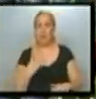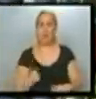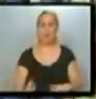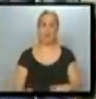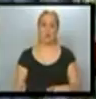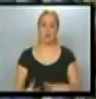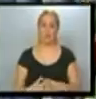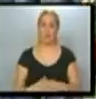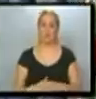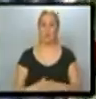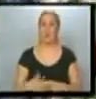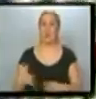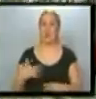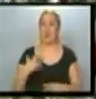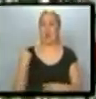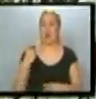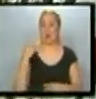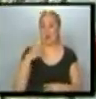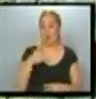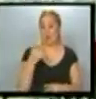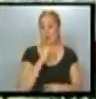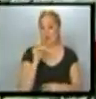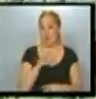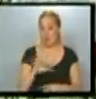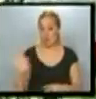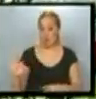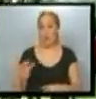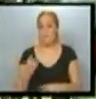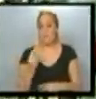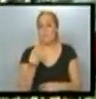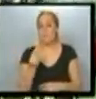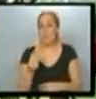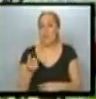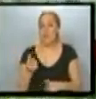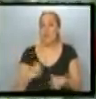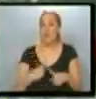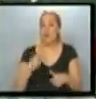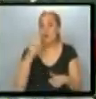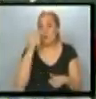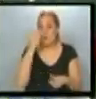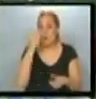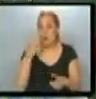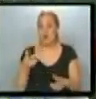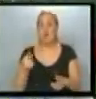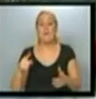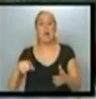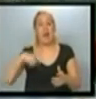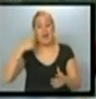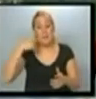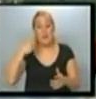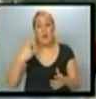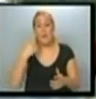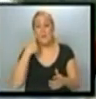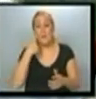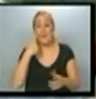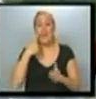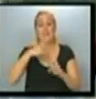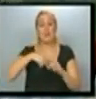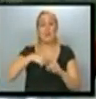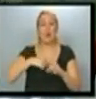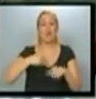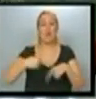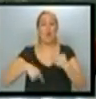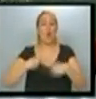tanto, las autoridades del zoo temen por la vida de los monos. Pero estos animales viven con una temperatura